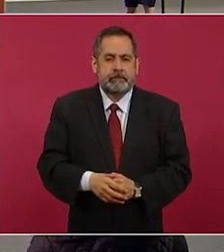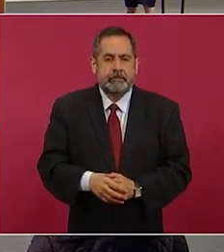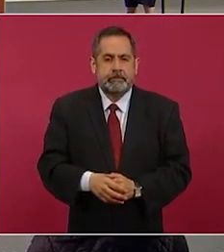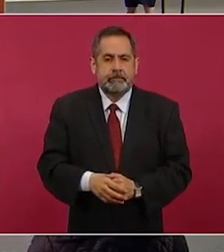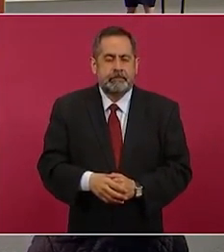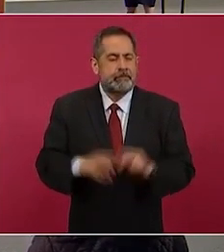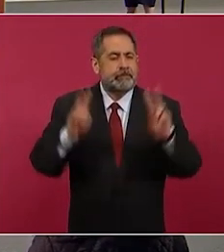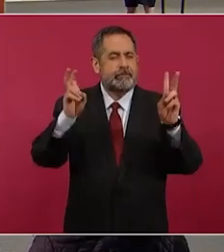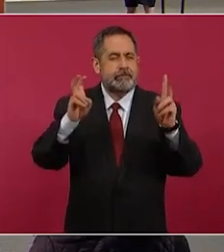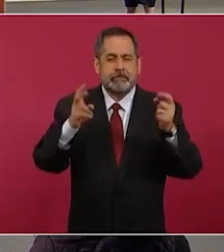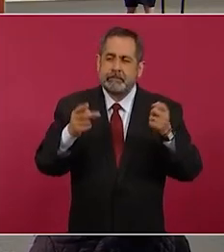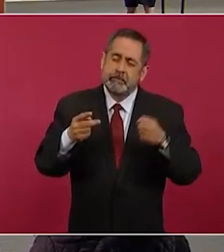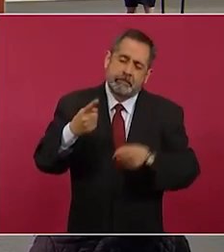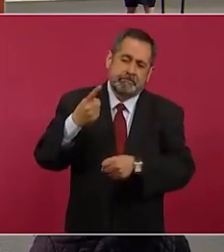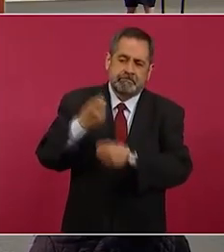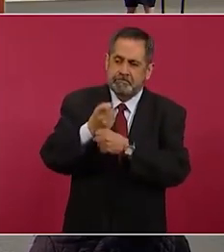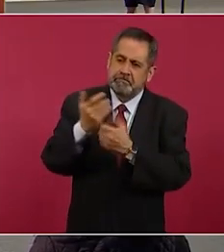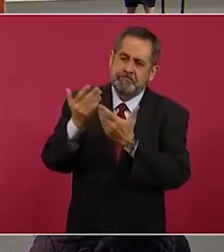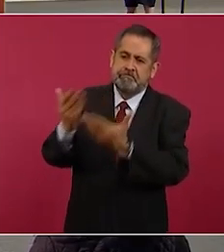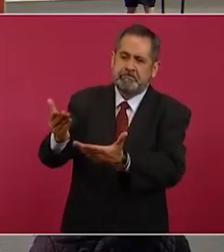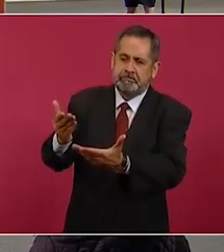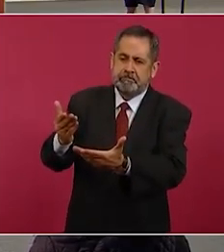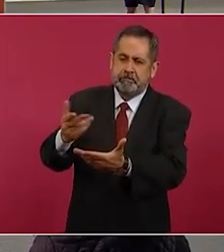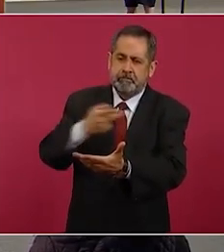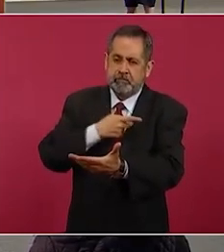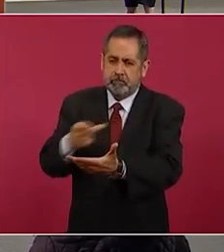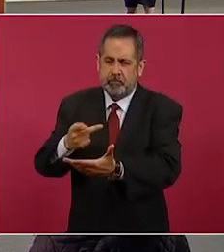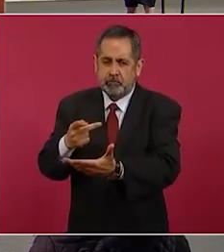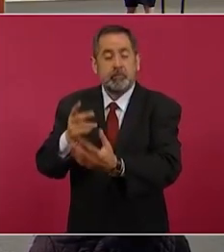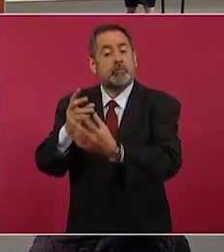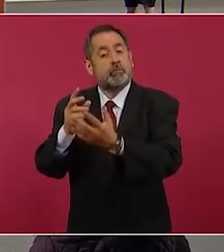¿Primero los pobres o primero los López Obrador?